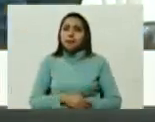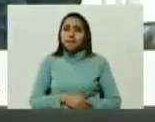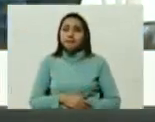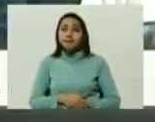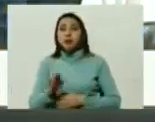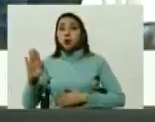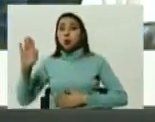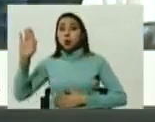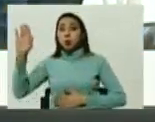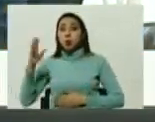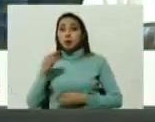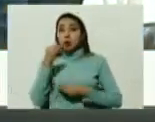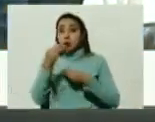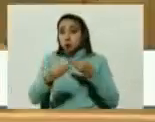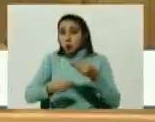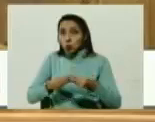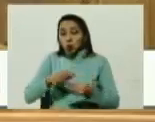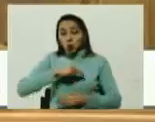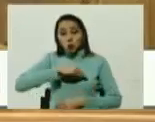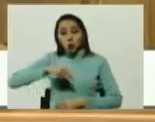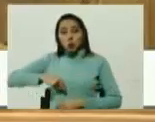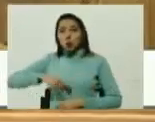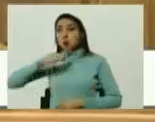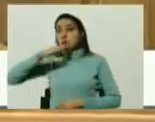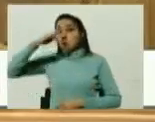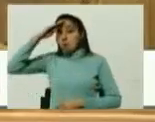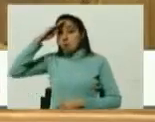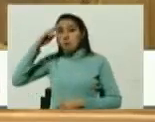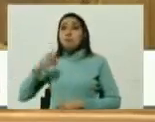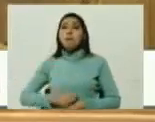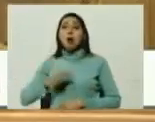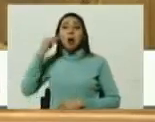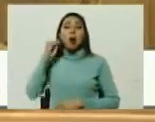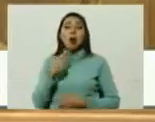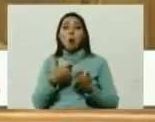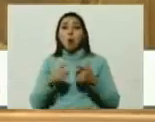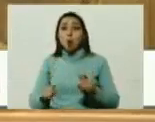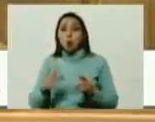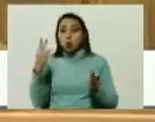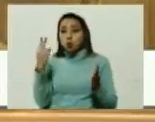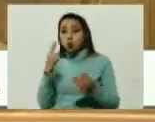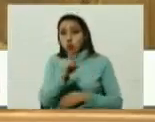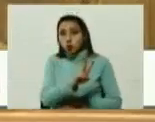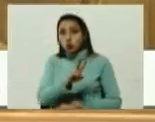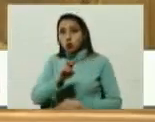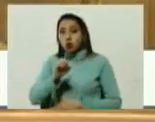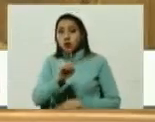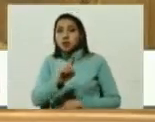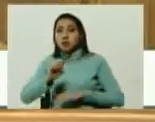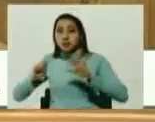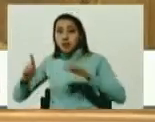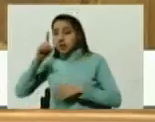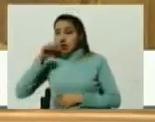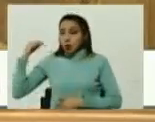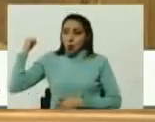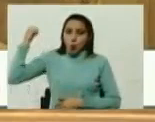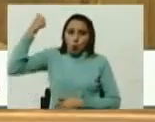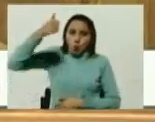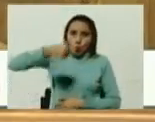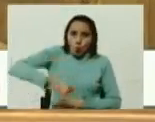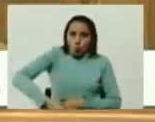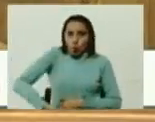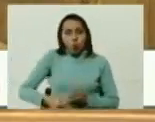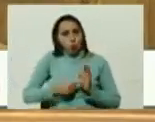juramento que hace o hizo a nuestro padre bolívar que aún 216 años después está totalmente vigente